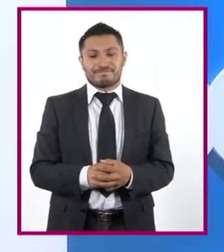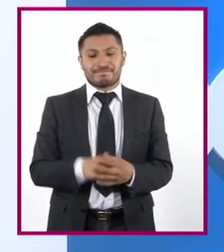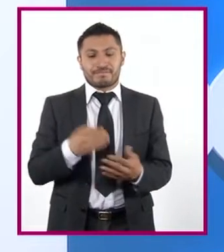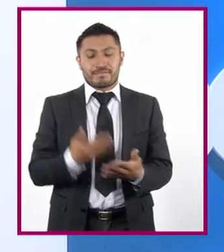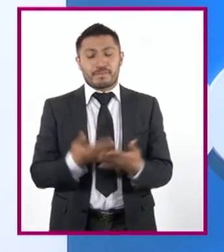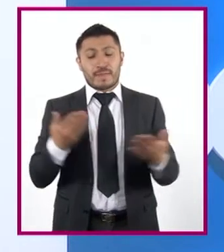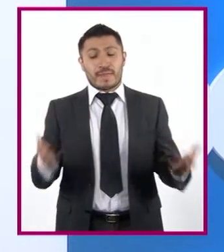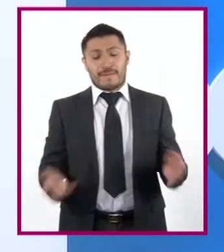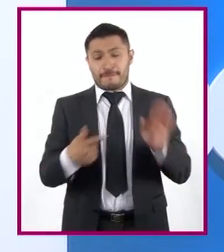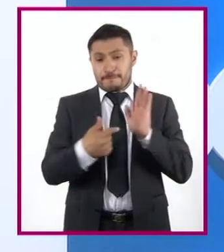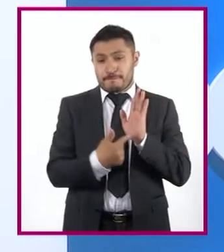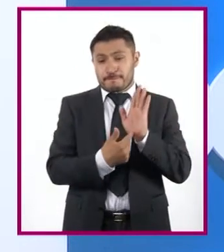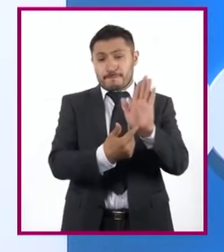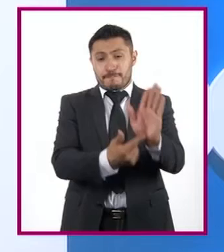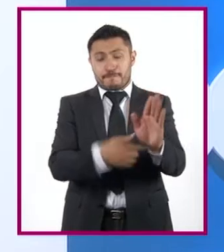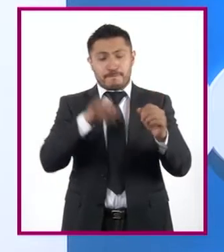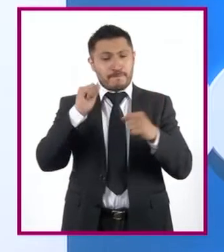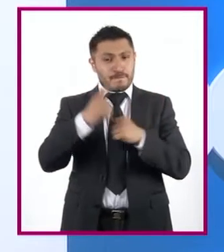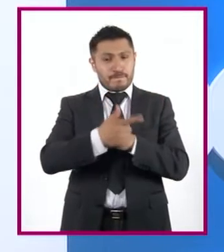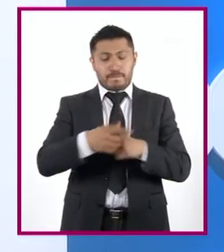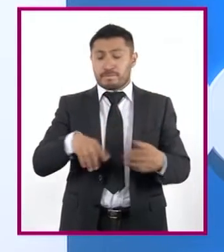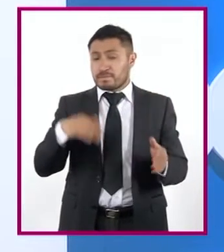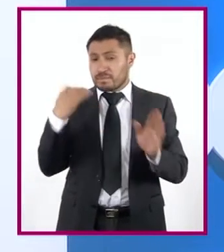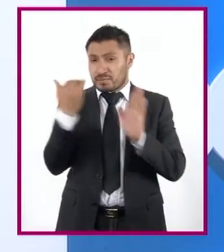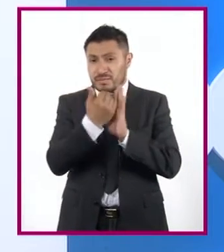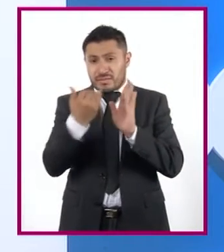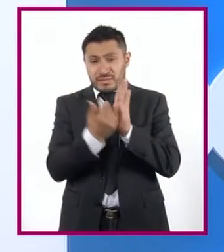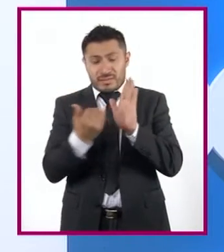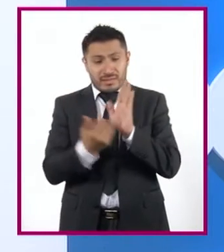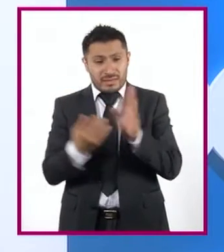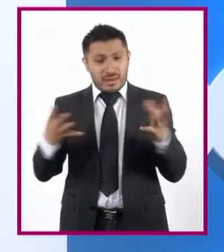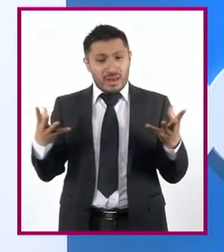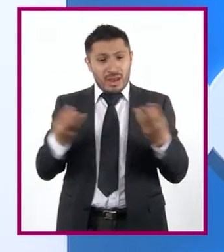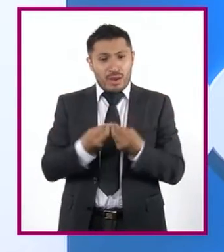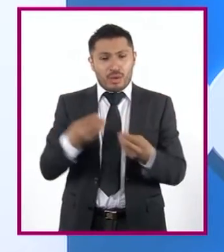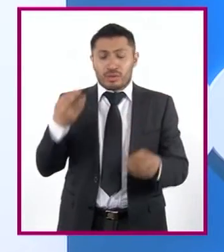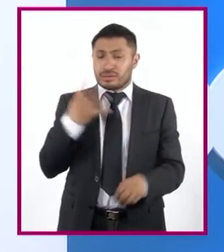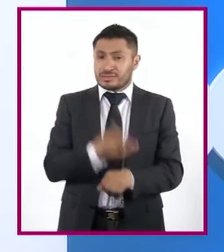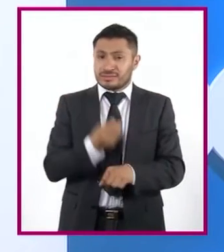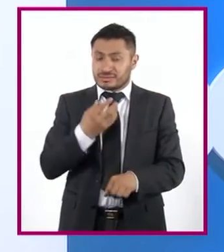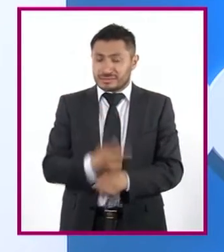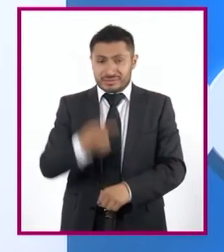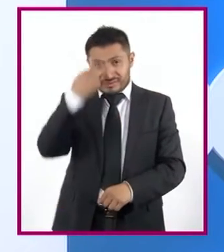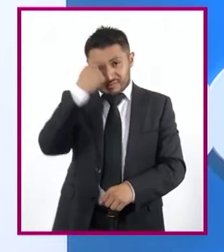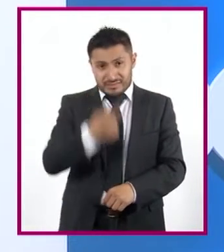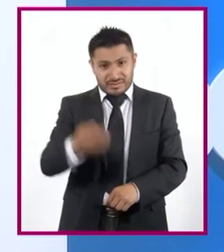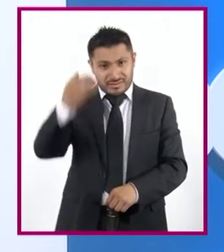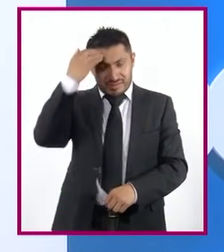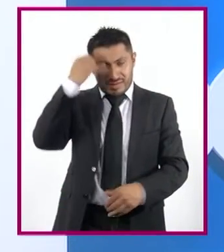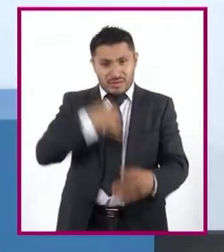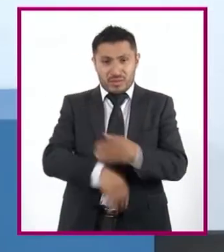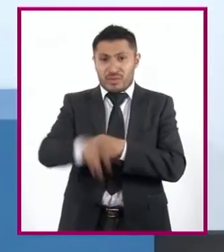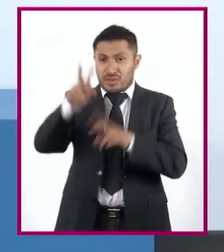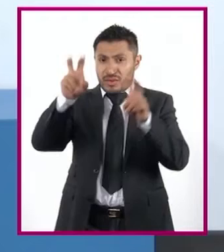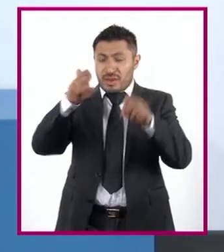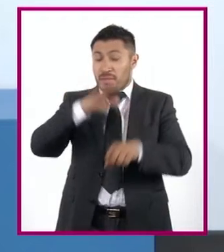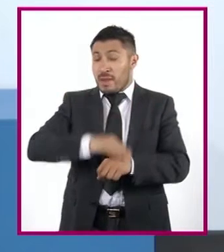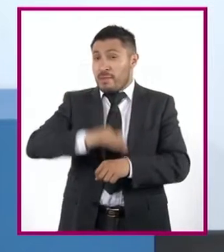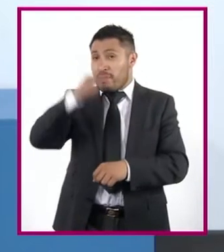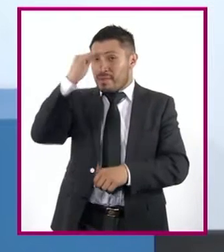A continuación les presentaré algunas situaciones que resolveremos juntos para conocer más de este tema.